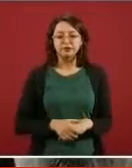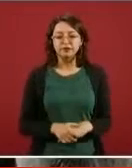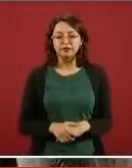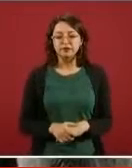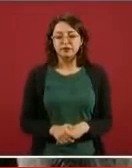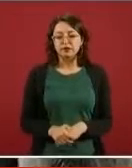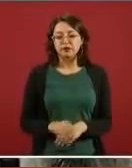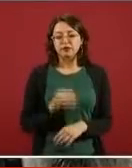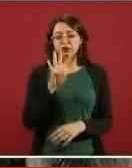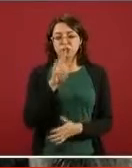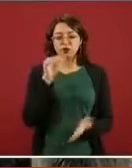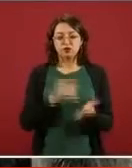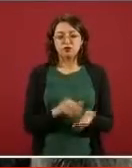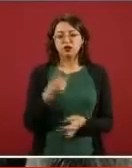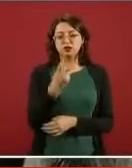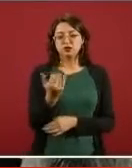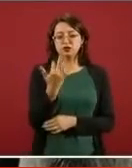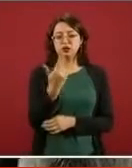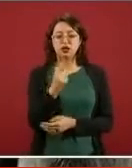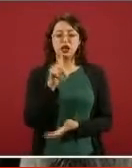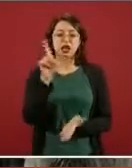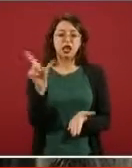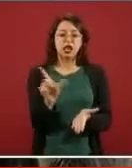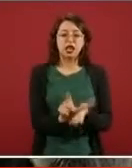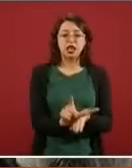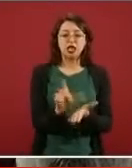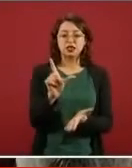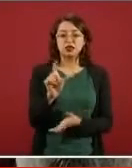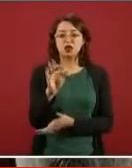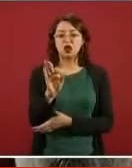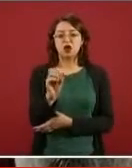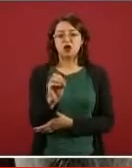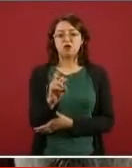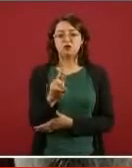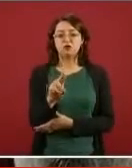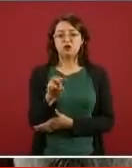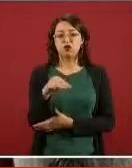cuatro mil doscientos cincuenta litros de formol